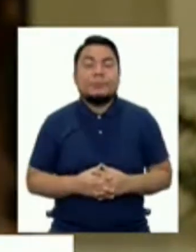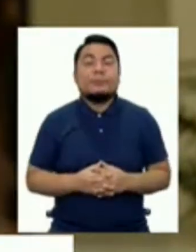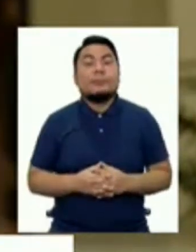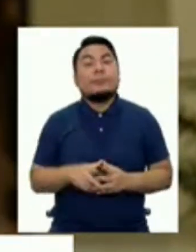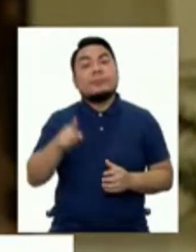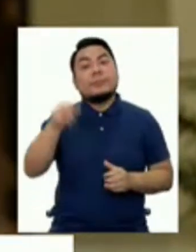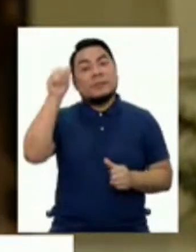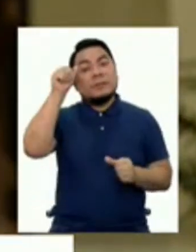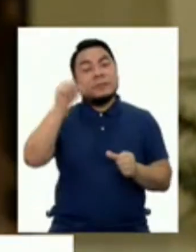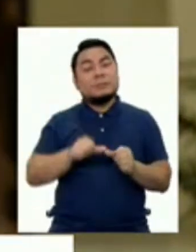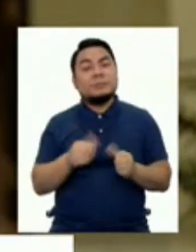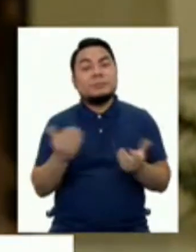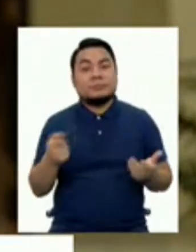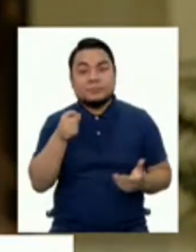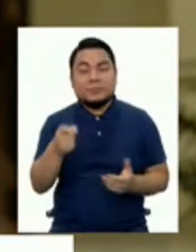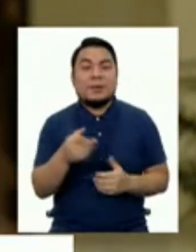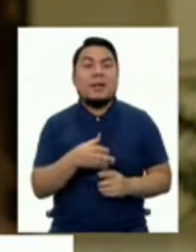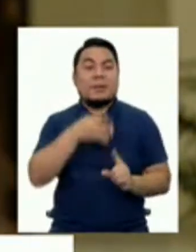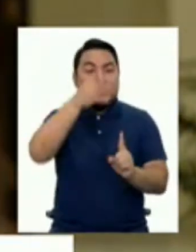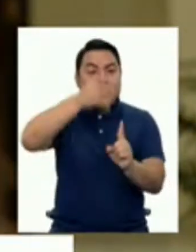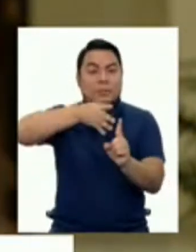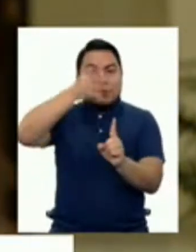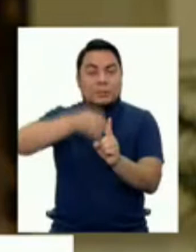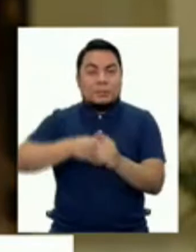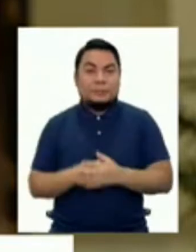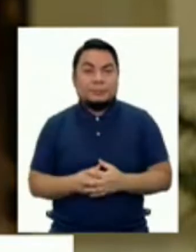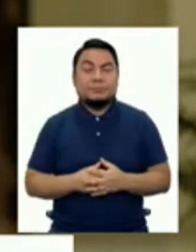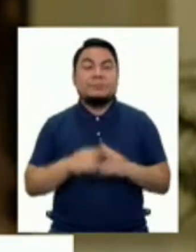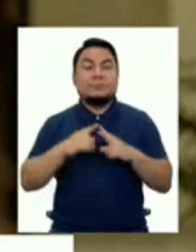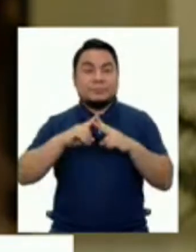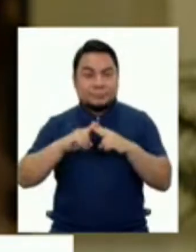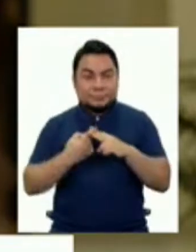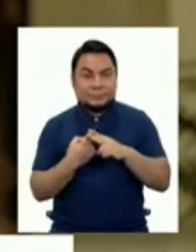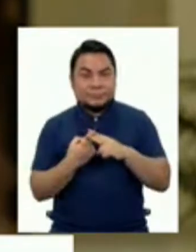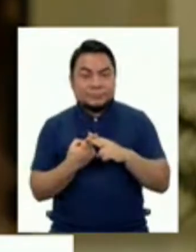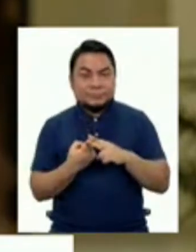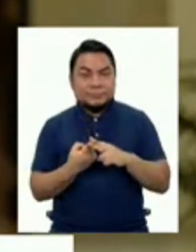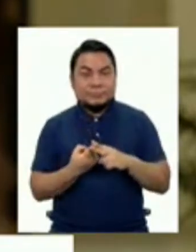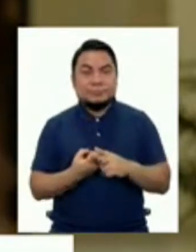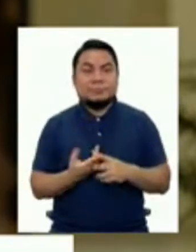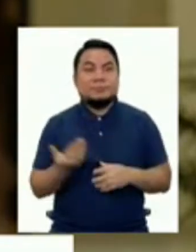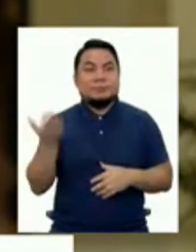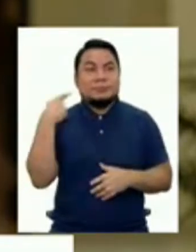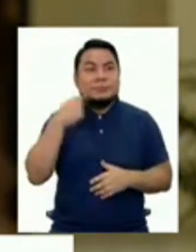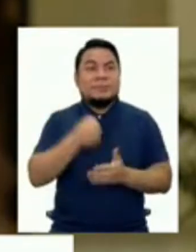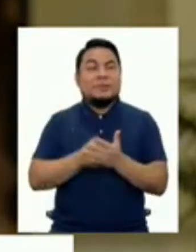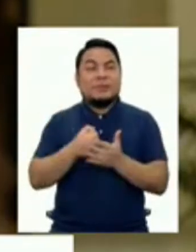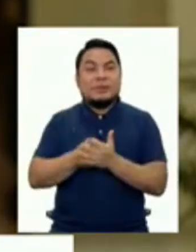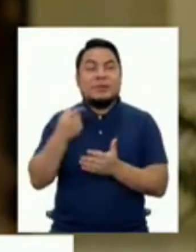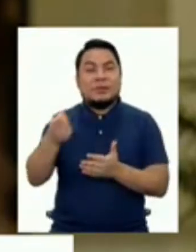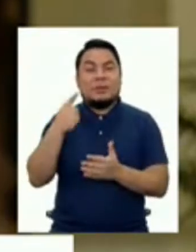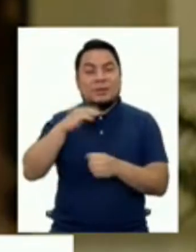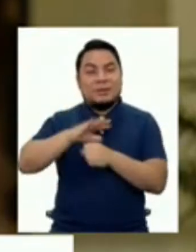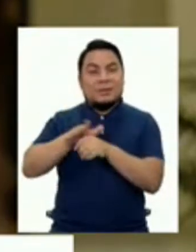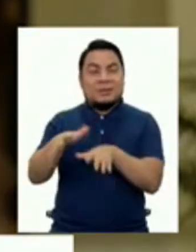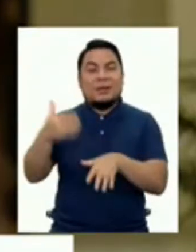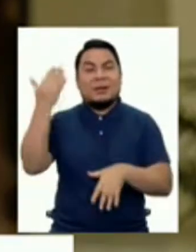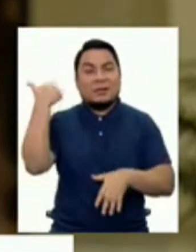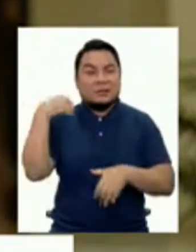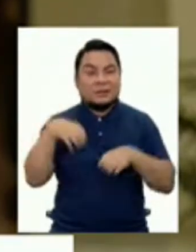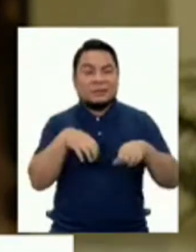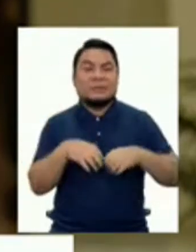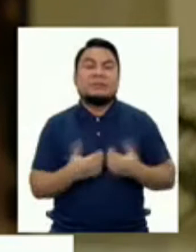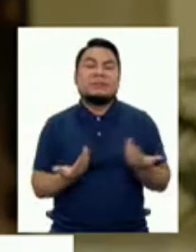Recuerden que respecto a las pruebas, empezamos el combate a esta pandemia